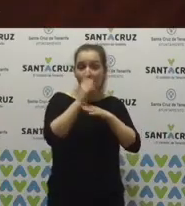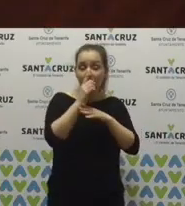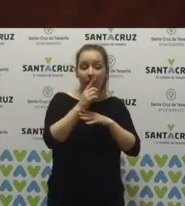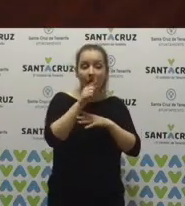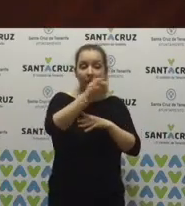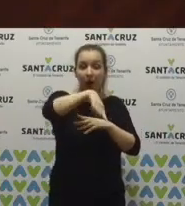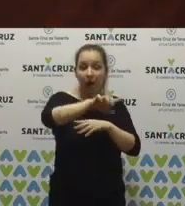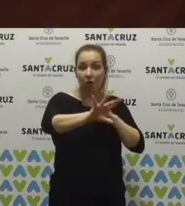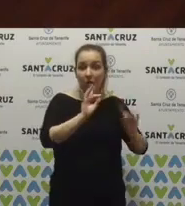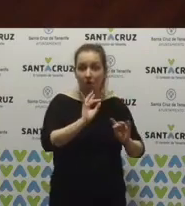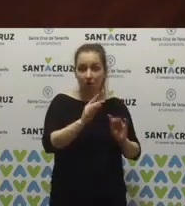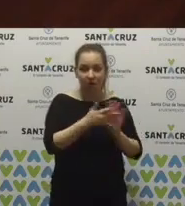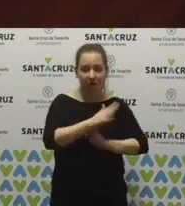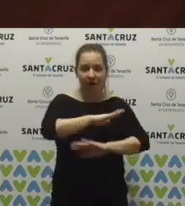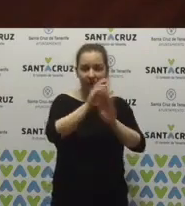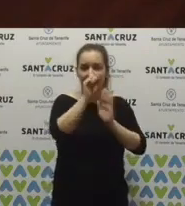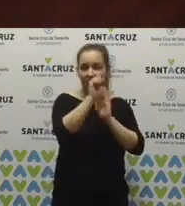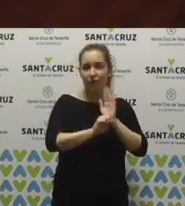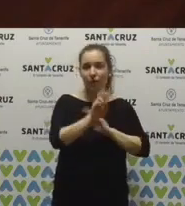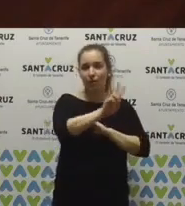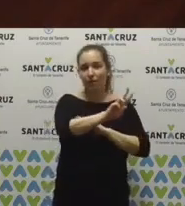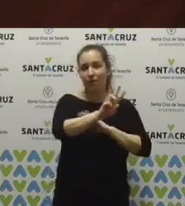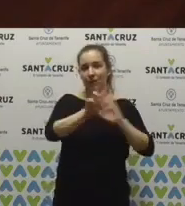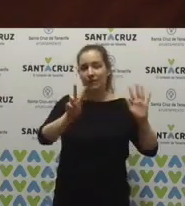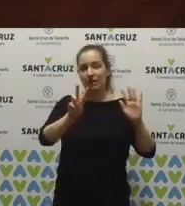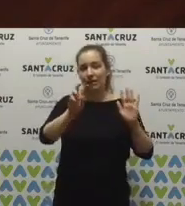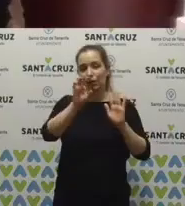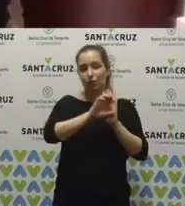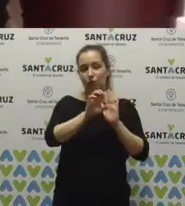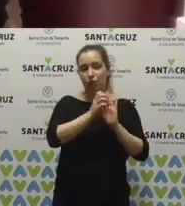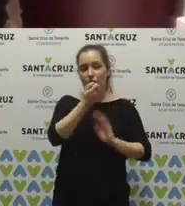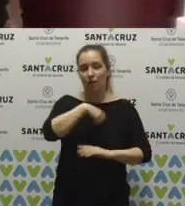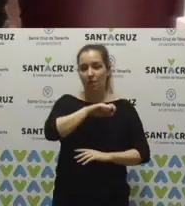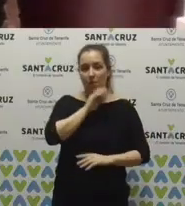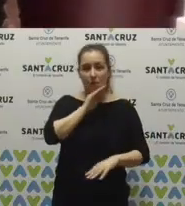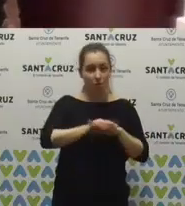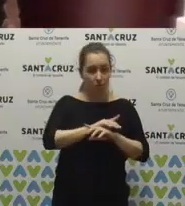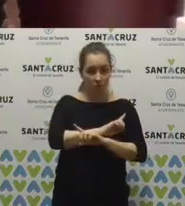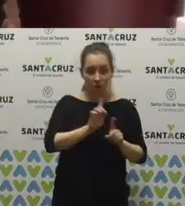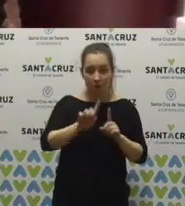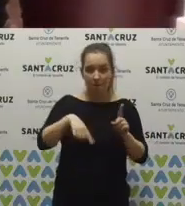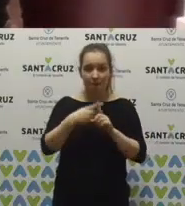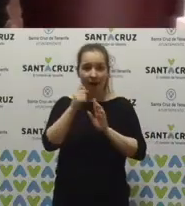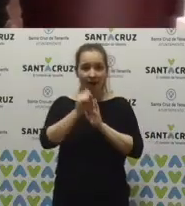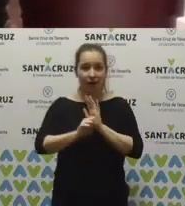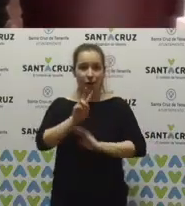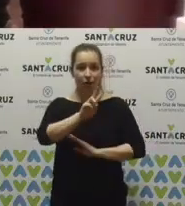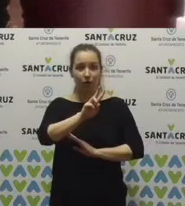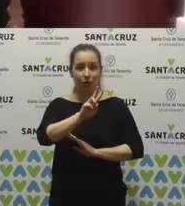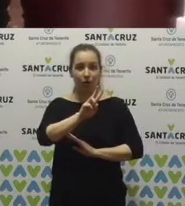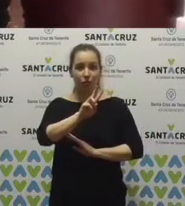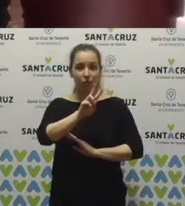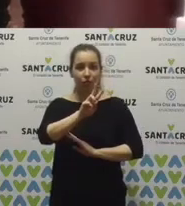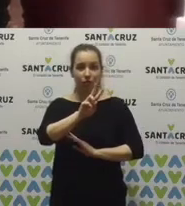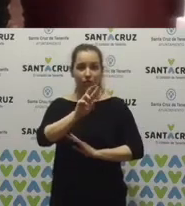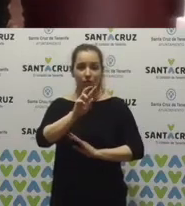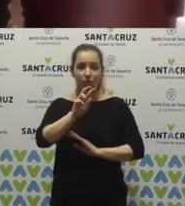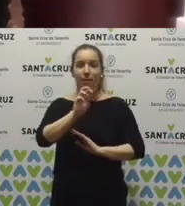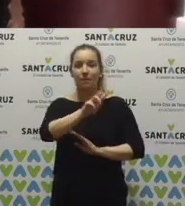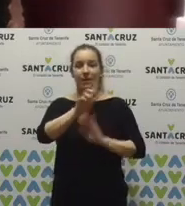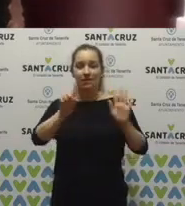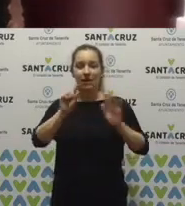incumpliendo así con el artículo 27 la constitución española y con el artículo 26 punto 3 de la declaración universales de derechos humanos